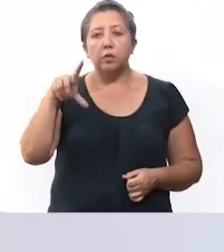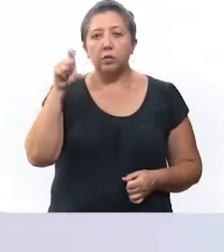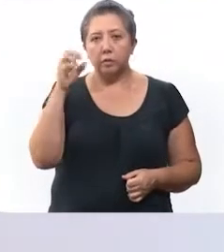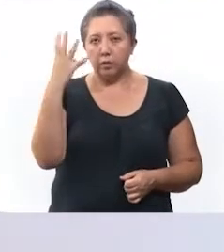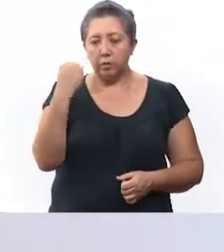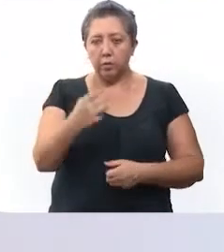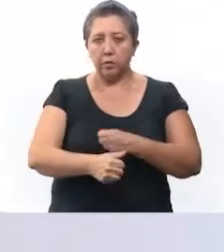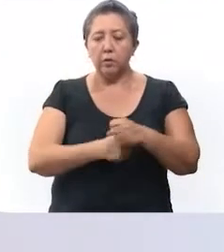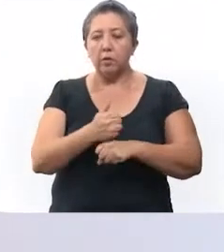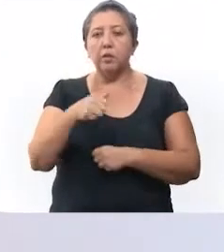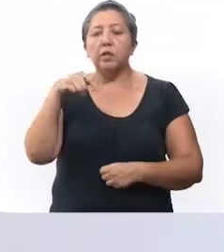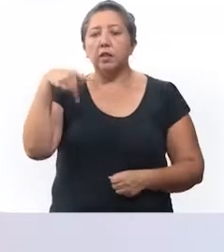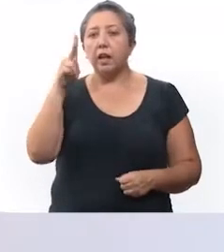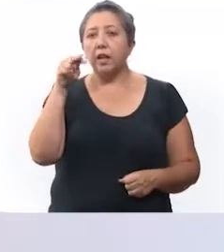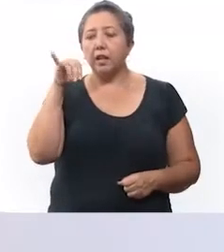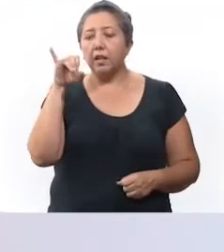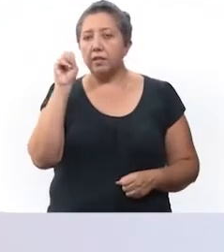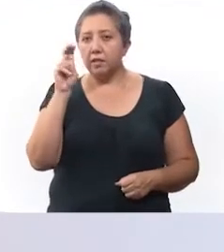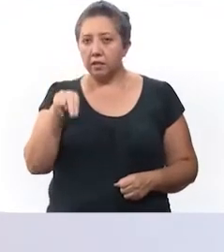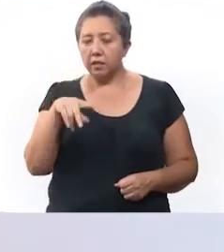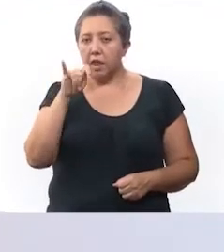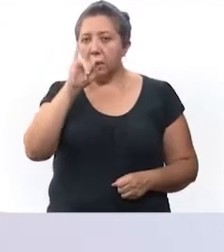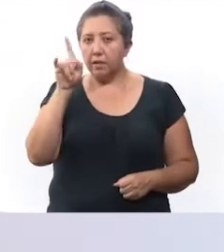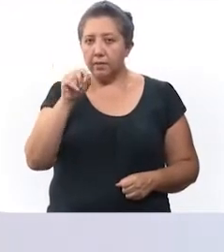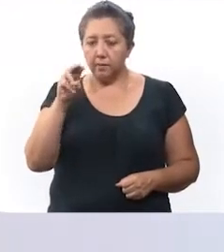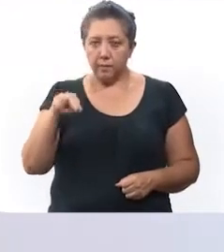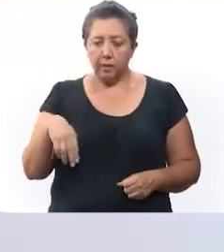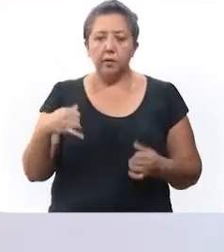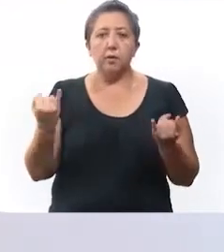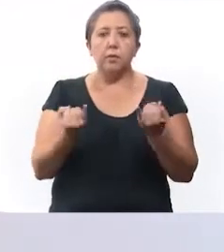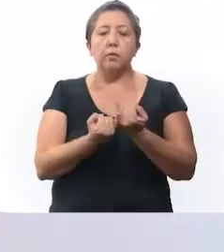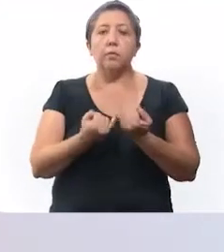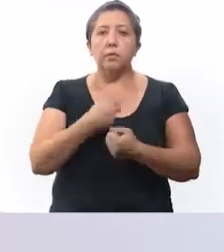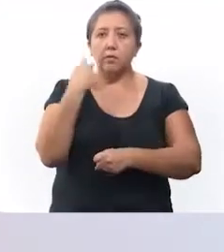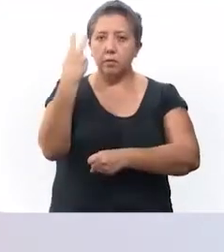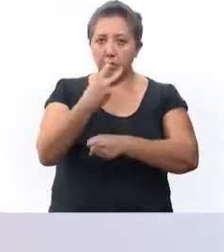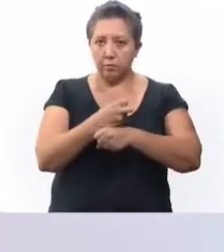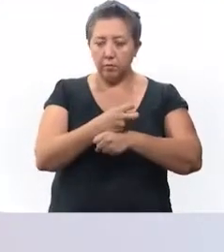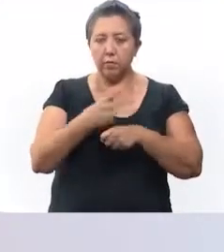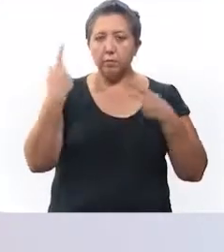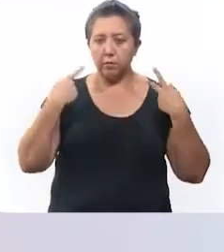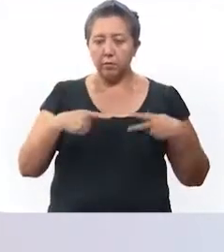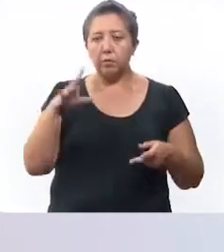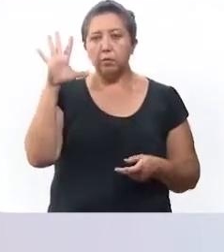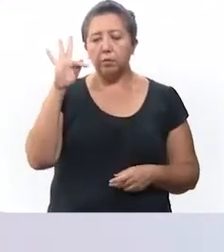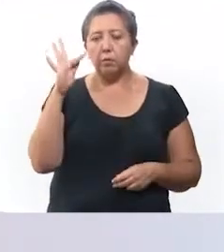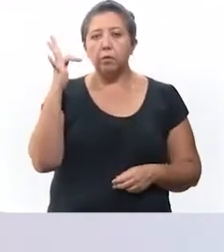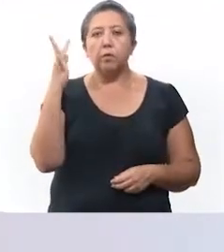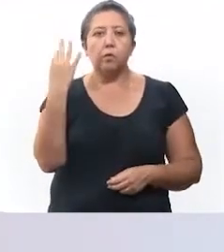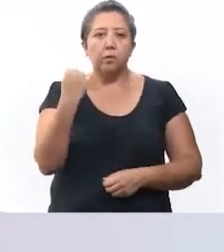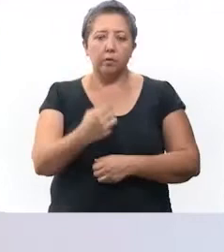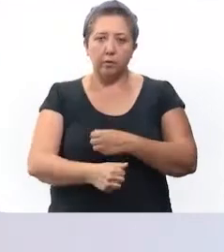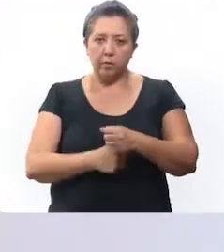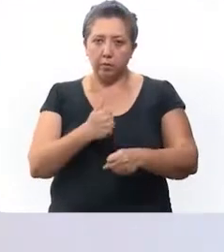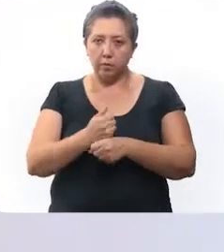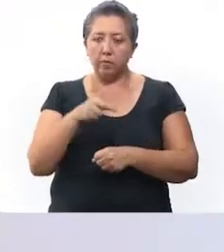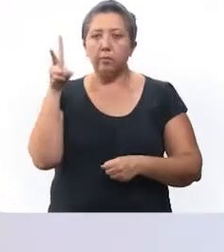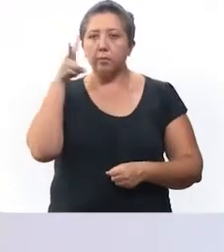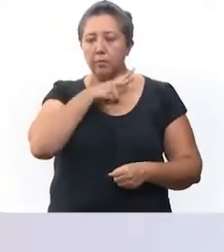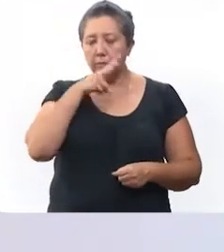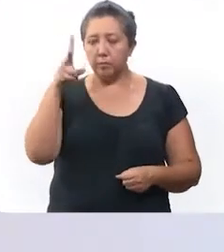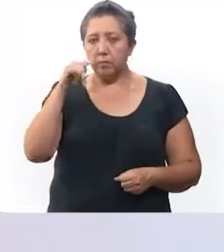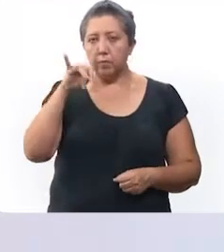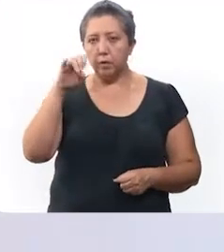a 29 años de Canacín y Tizimín. De igual forma, se aplicarán segundas dosis a la población de 40 a 49 en